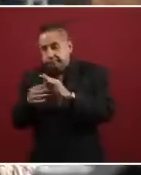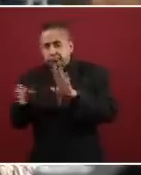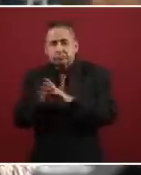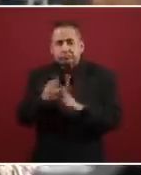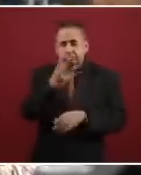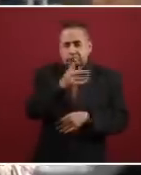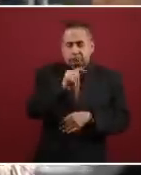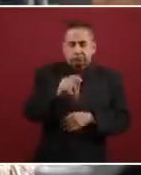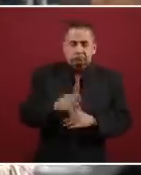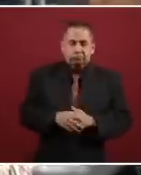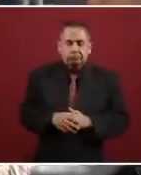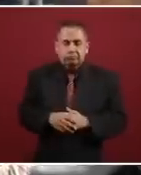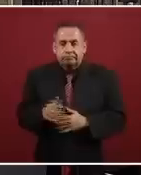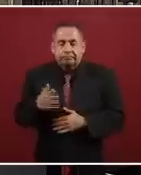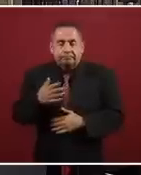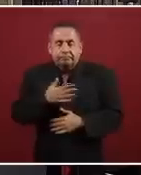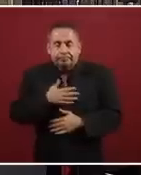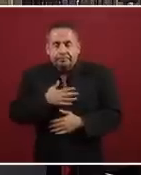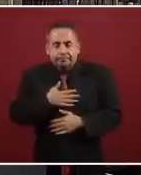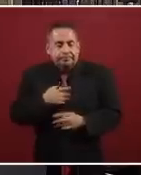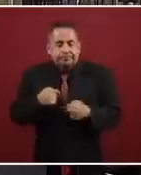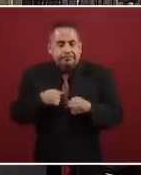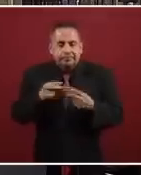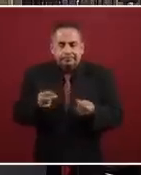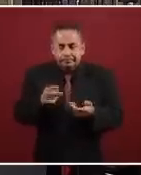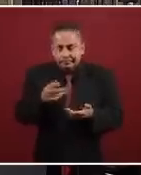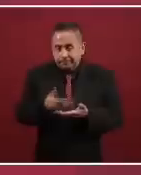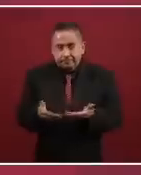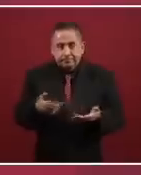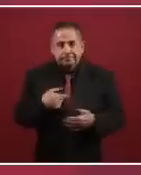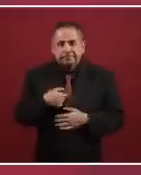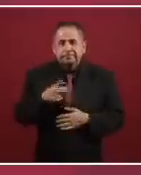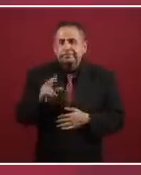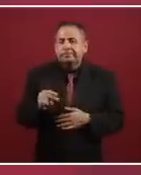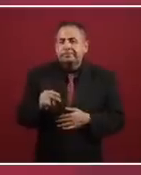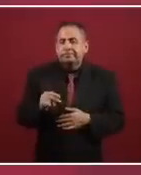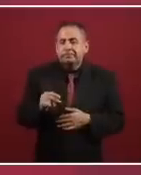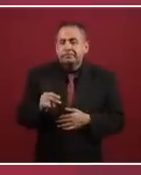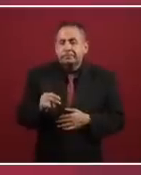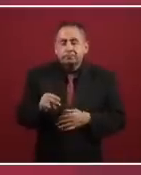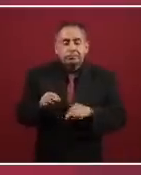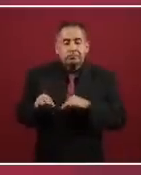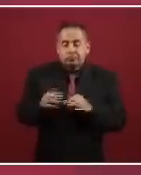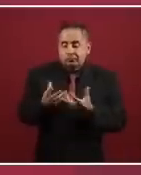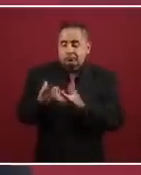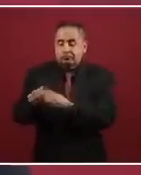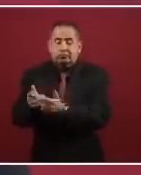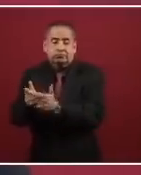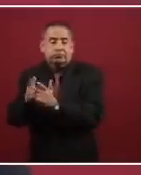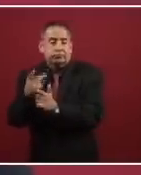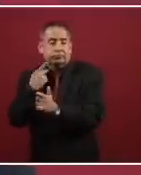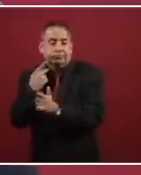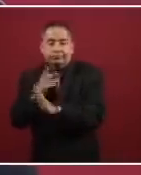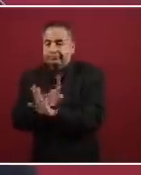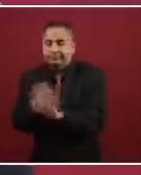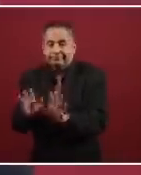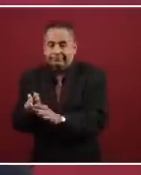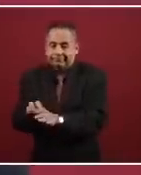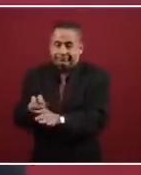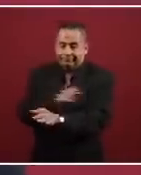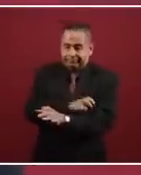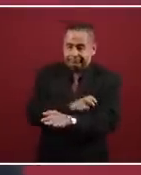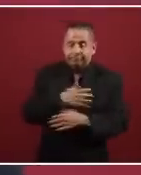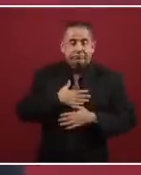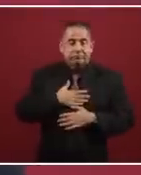4T? Sí, nada más que yo no estoy ahora en actividad partidista. Yo tengo que ver